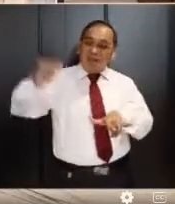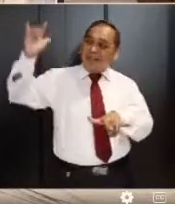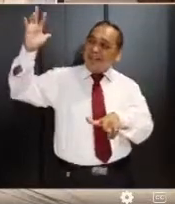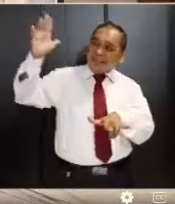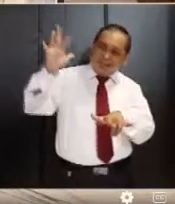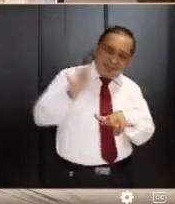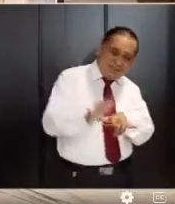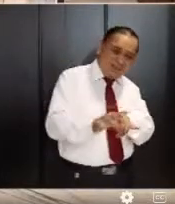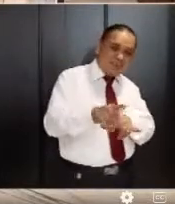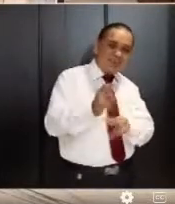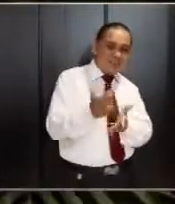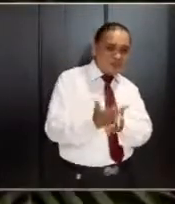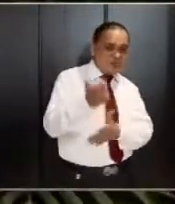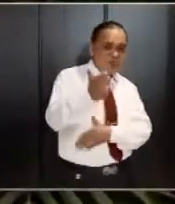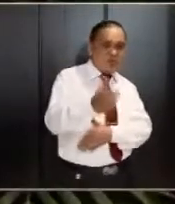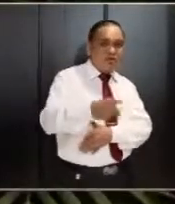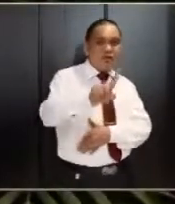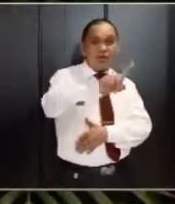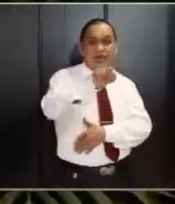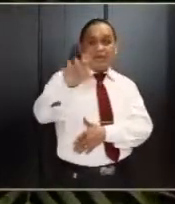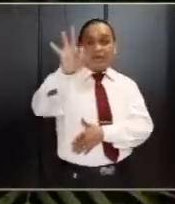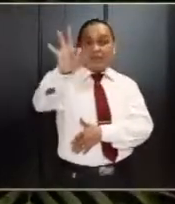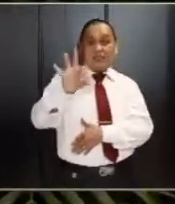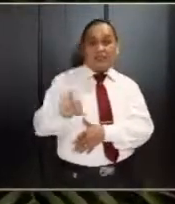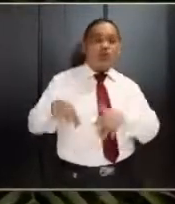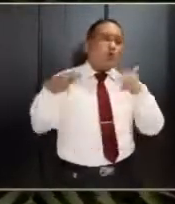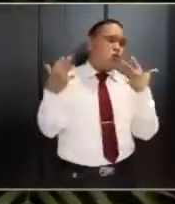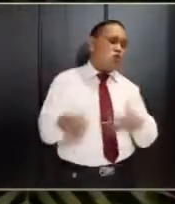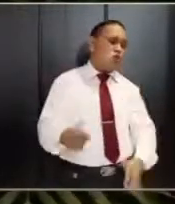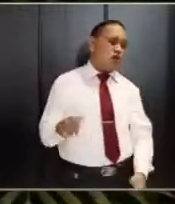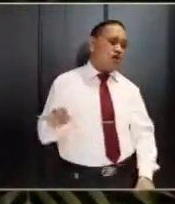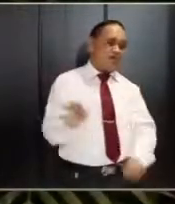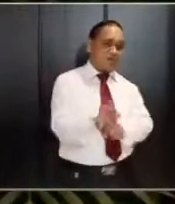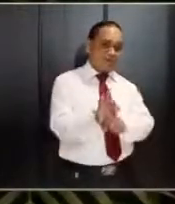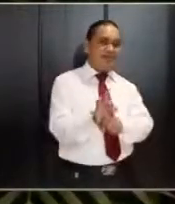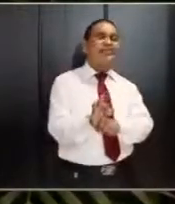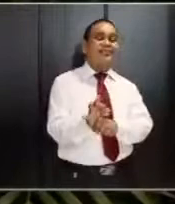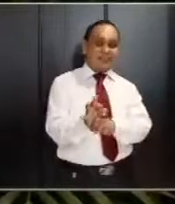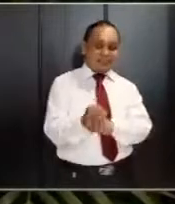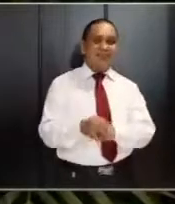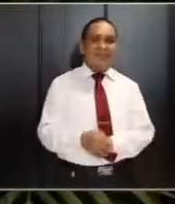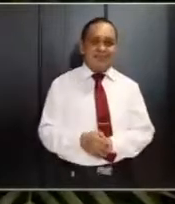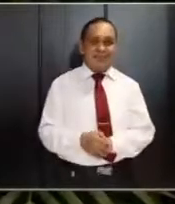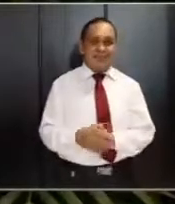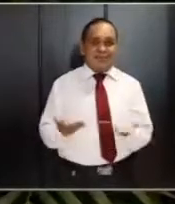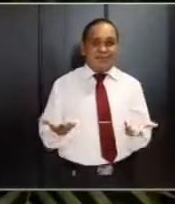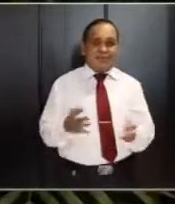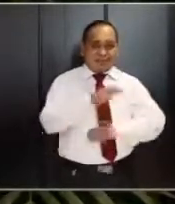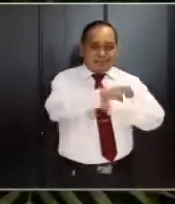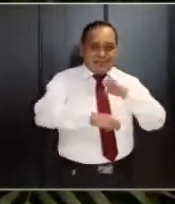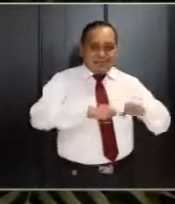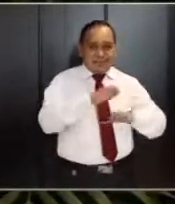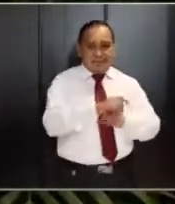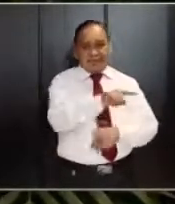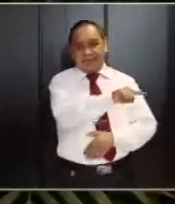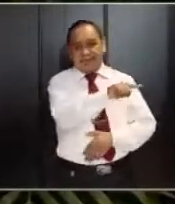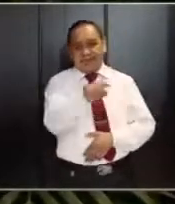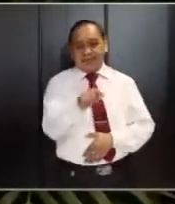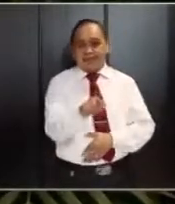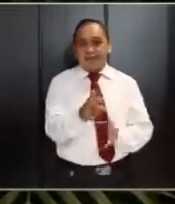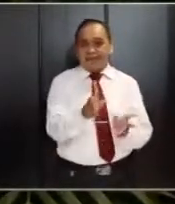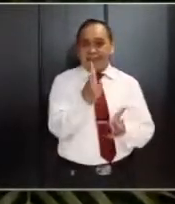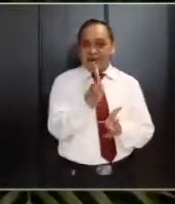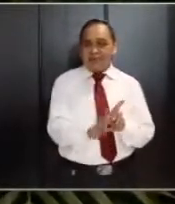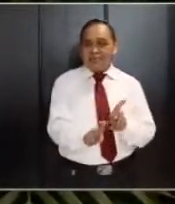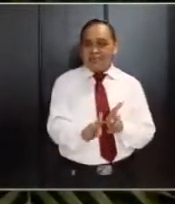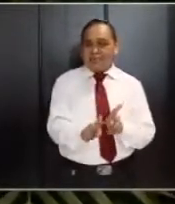de pagar y el ahorro será 100%. Tenemos beneficios sociales, las empresas al ser parte de